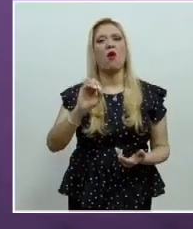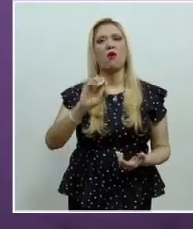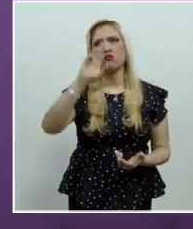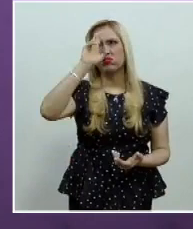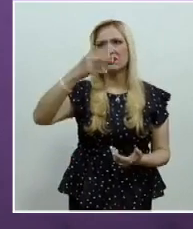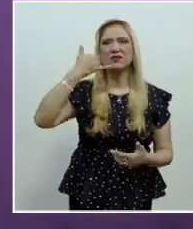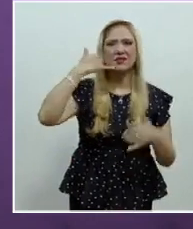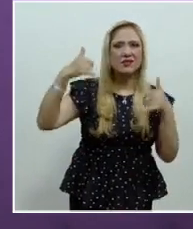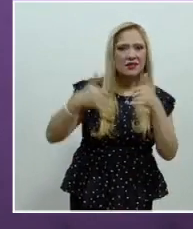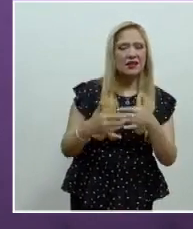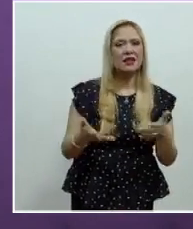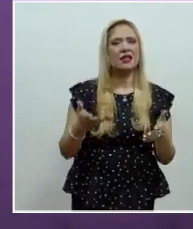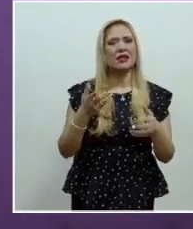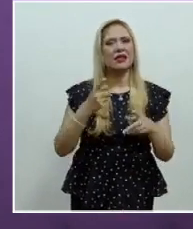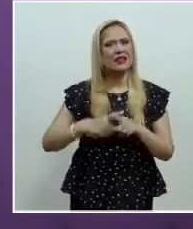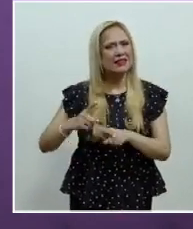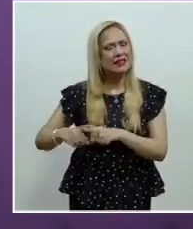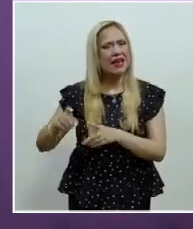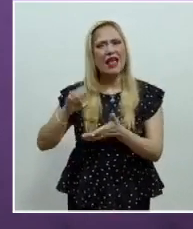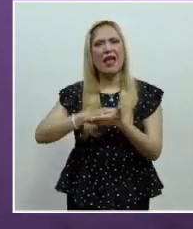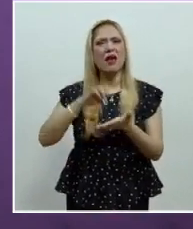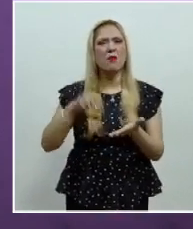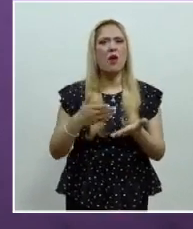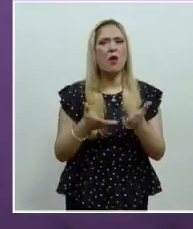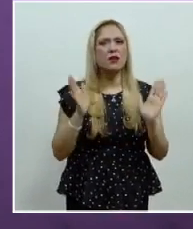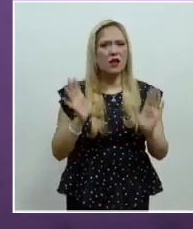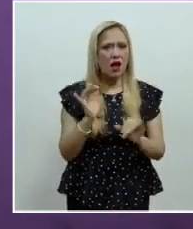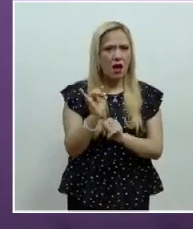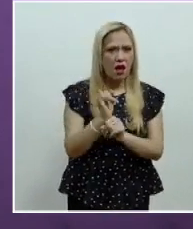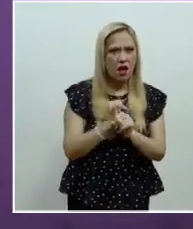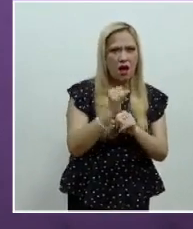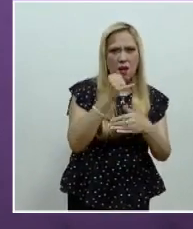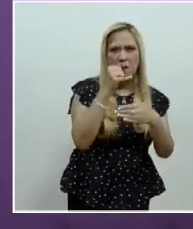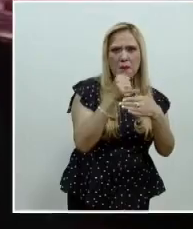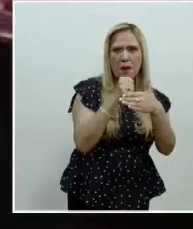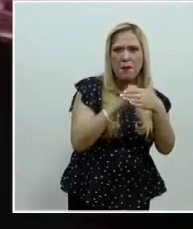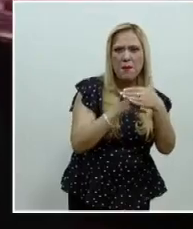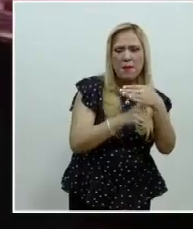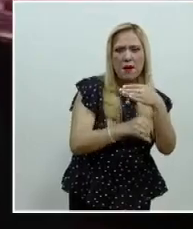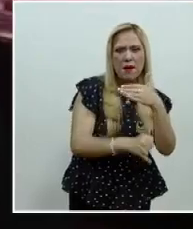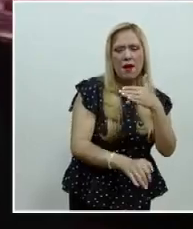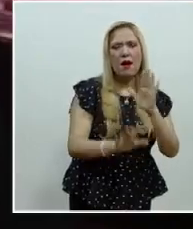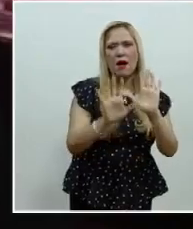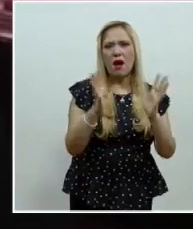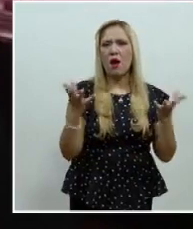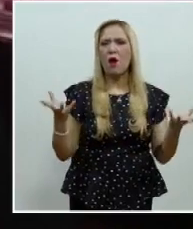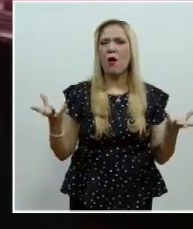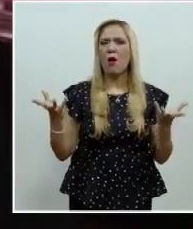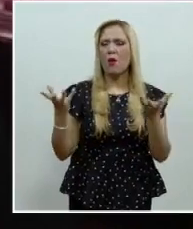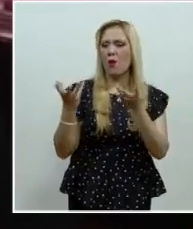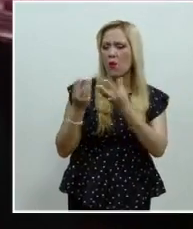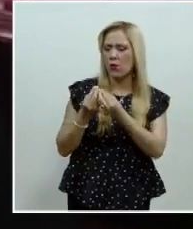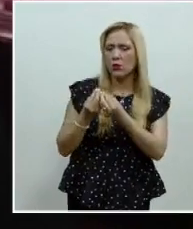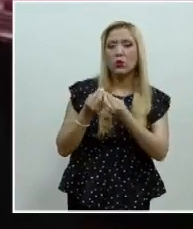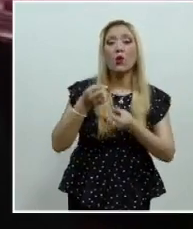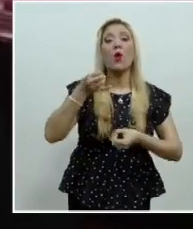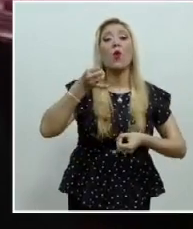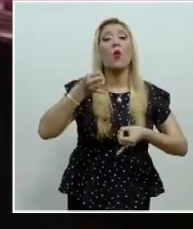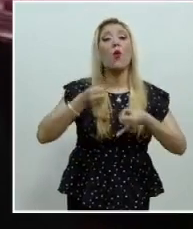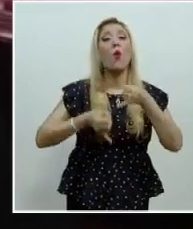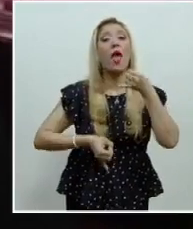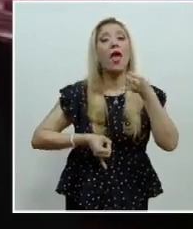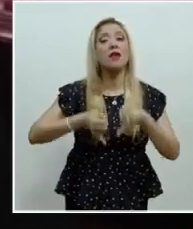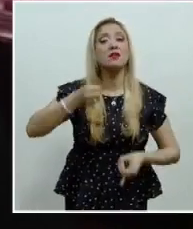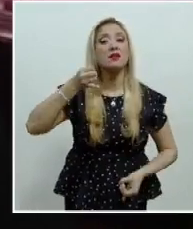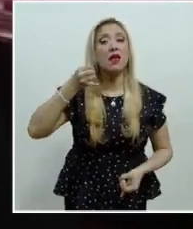tamizajes, por ejemplo. Y uno más es, tenemos que caminar junto con los jueces, porque